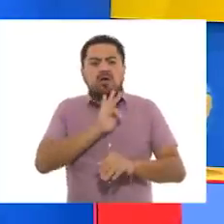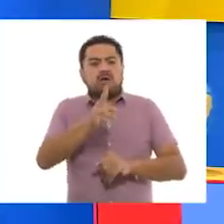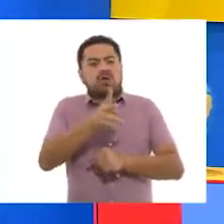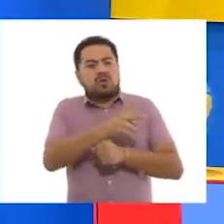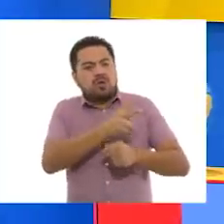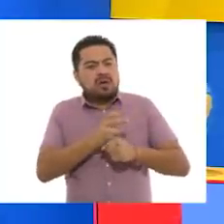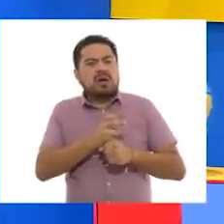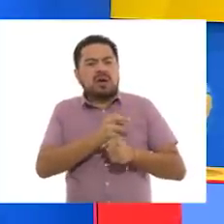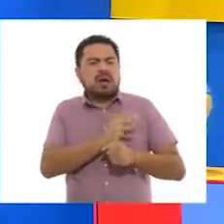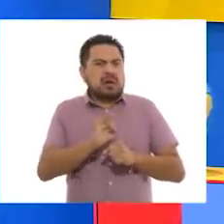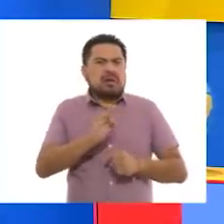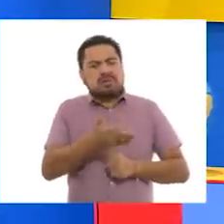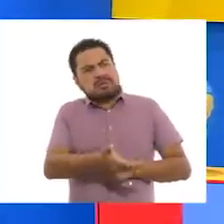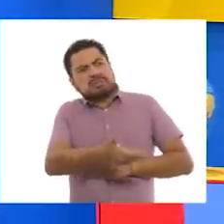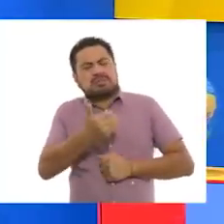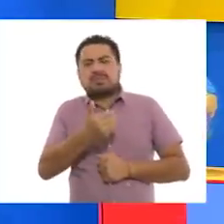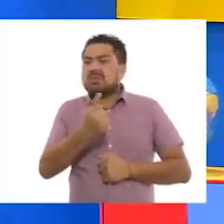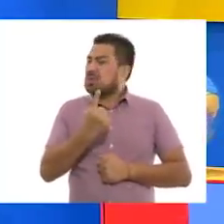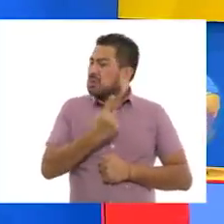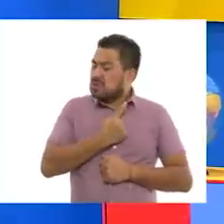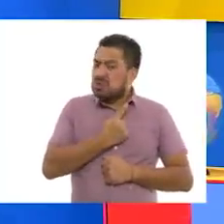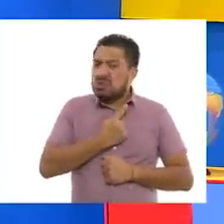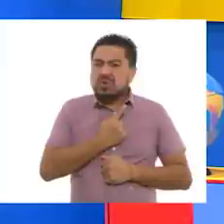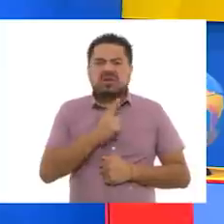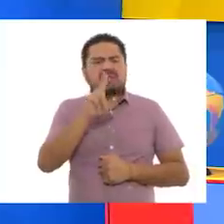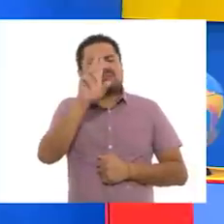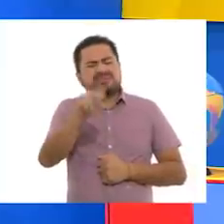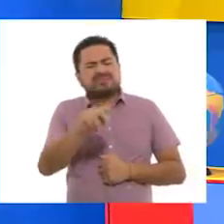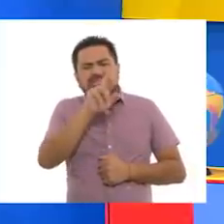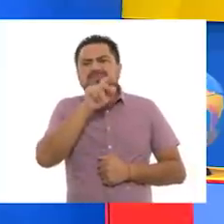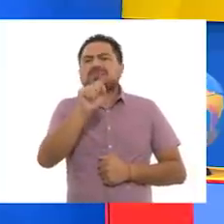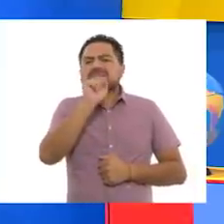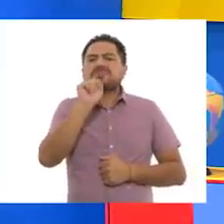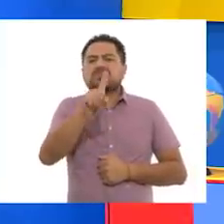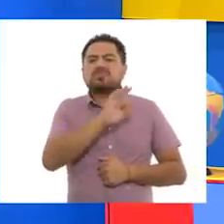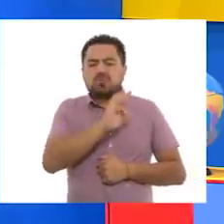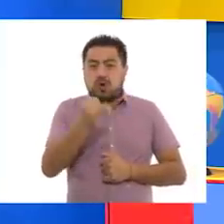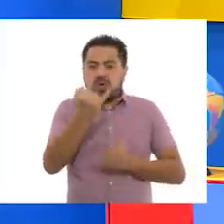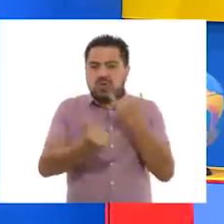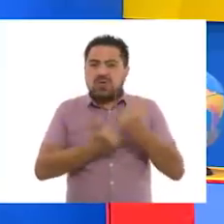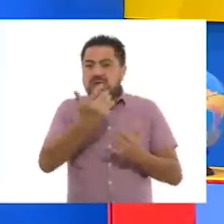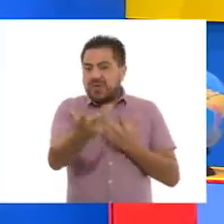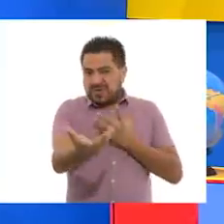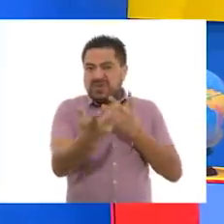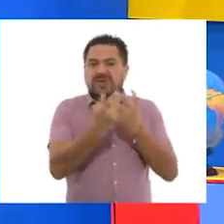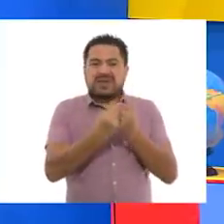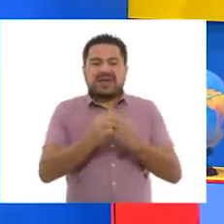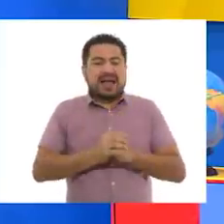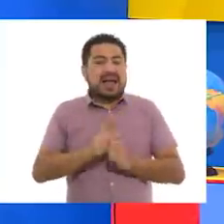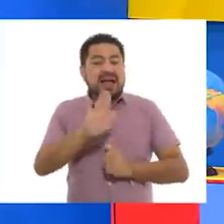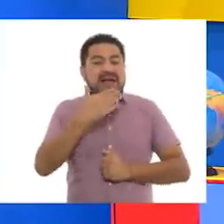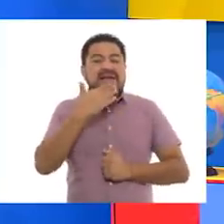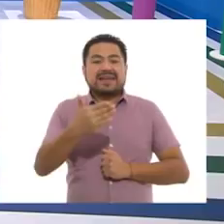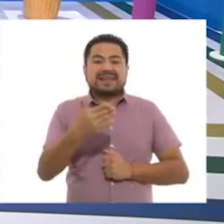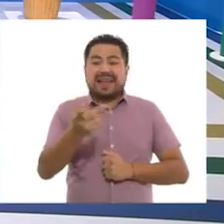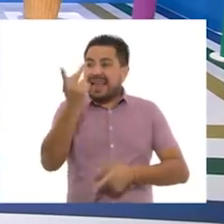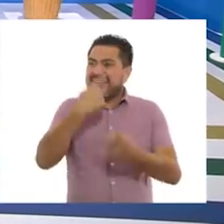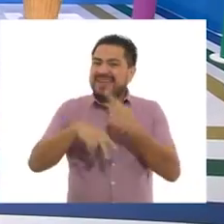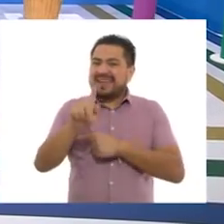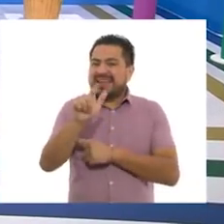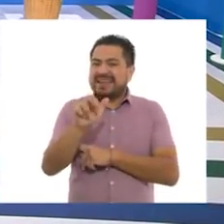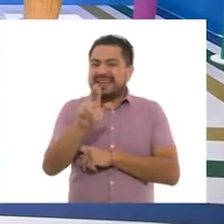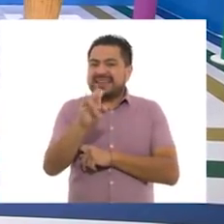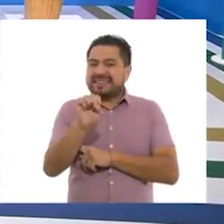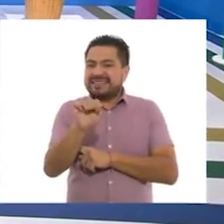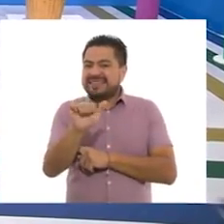que lo llamaras. Pero si estás solo o sola, no te preocupes. También podrás jugar con nosotros. ¡Qué bien! Mira, ahí viene Larisa. ¡Hola,